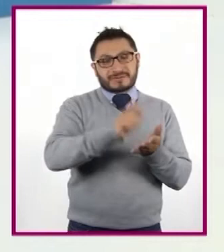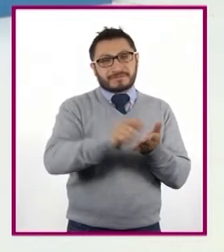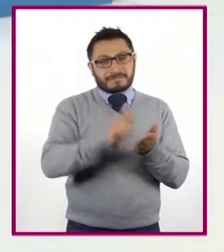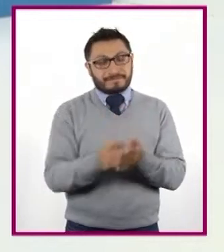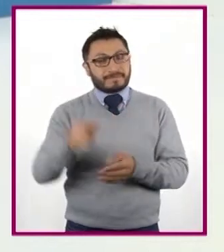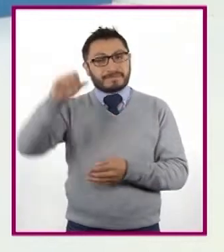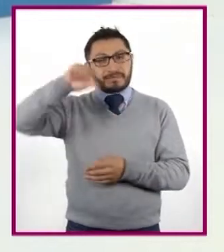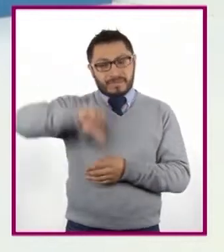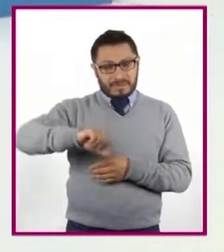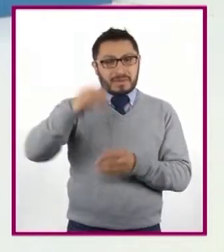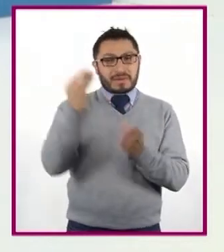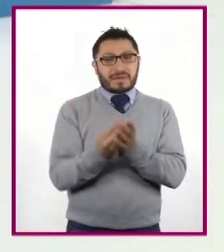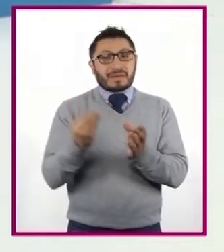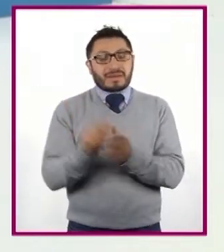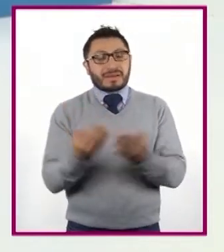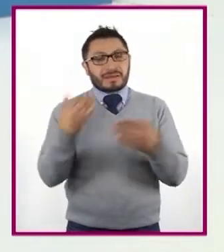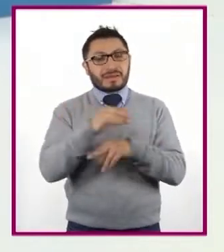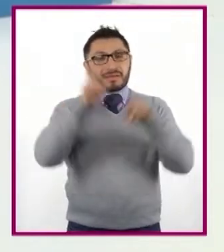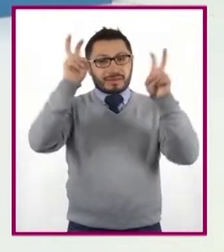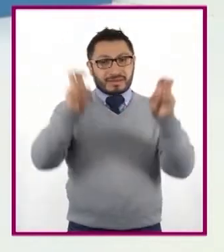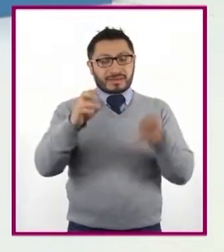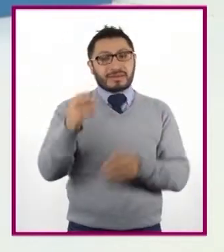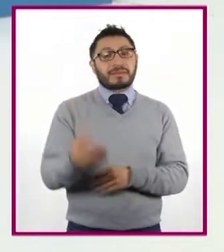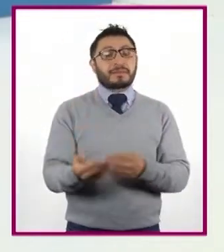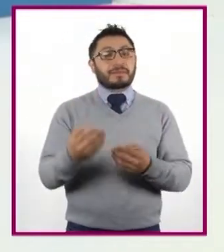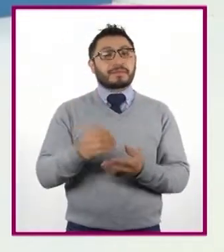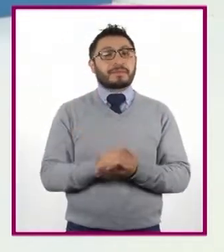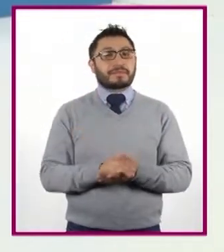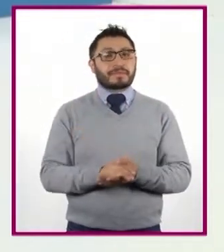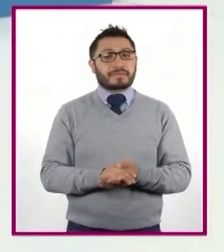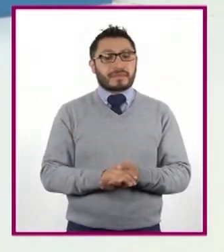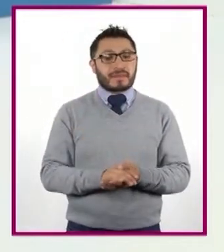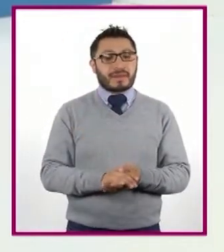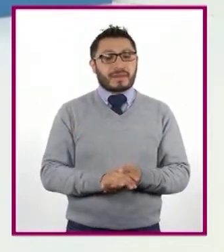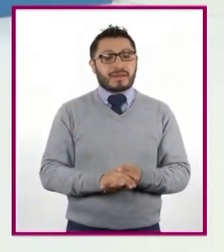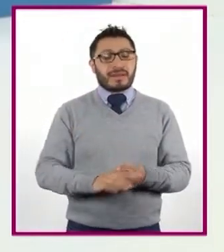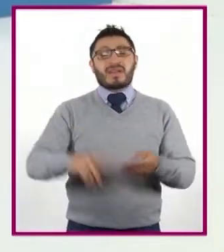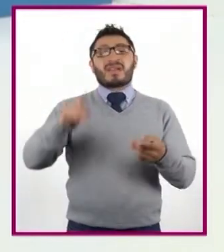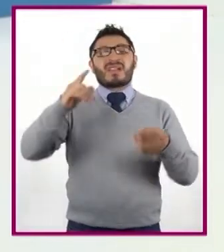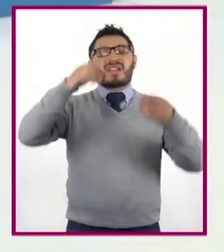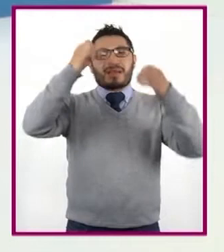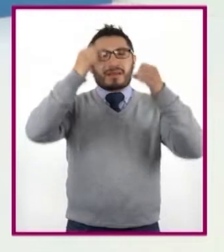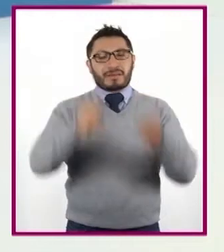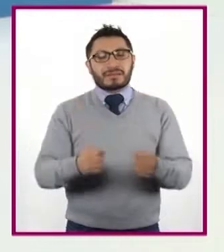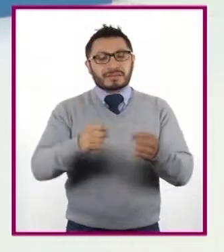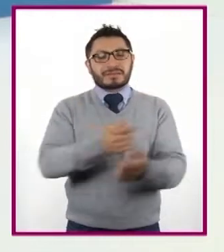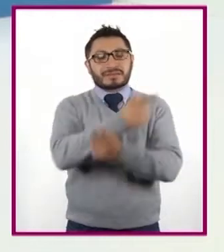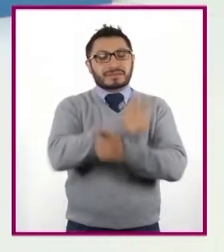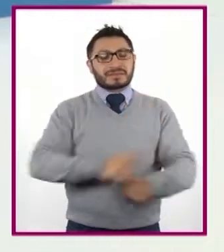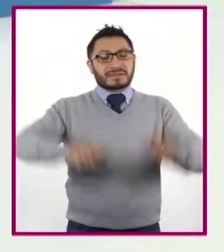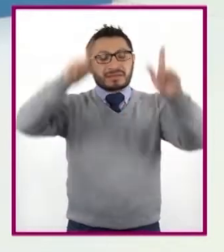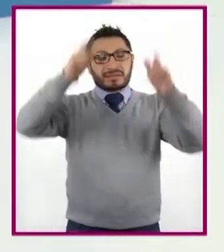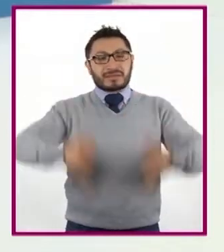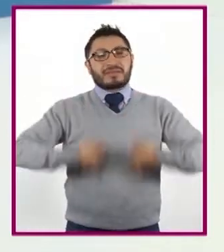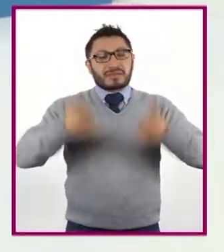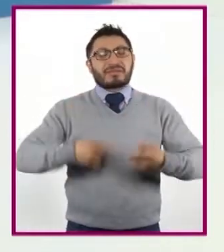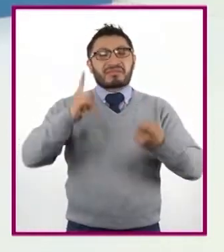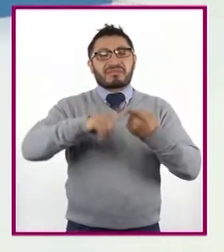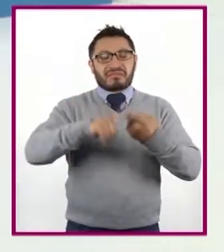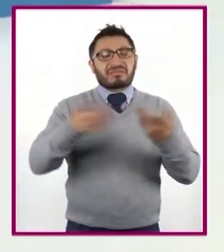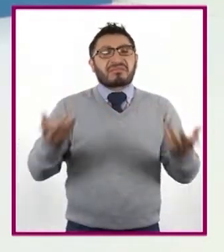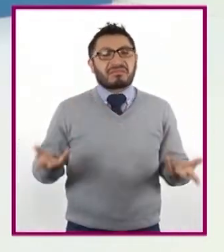a partir del tema que estudiaremos titulado ¿Quién garantiza la libertad de las y los